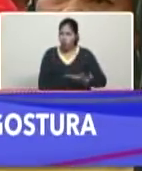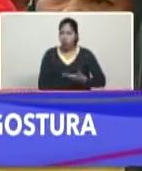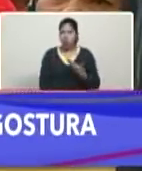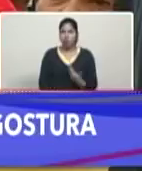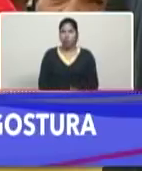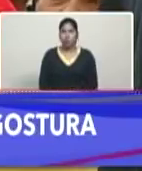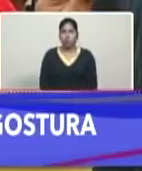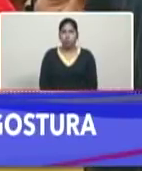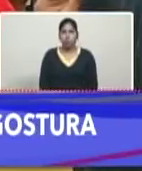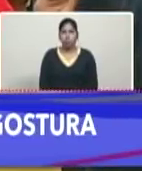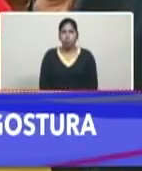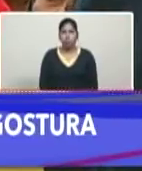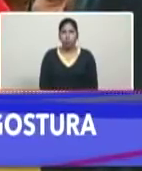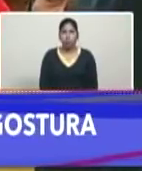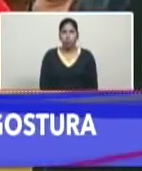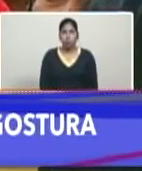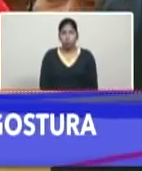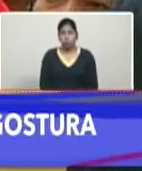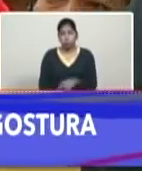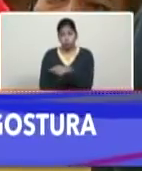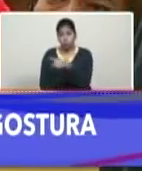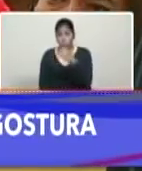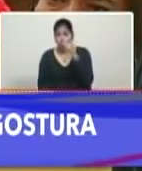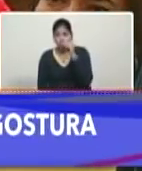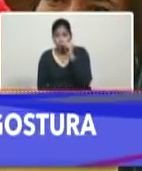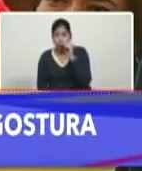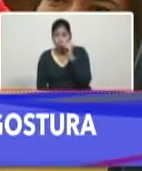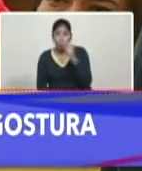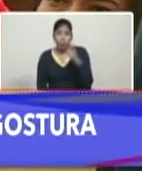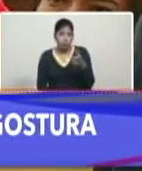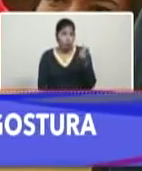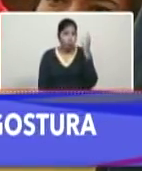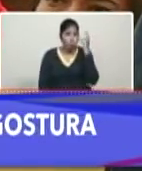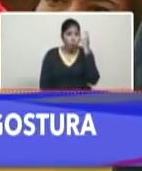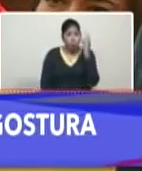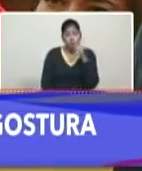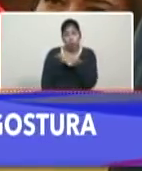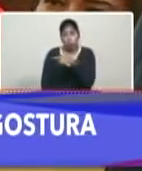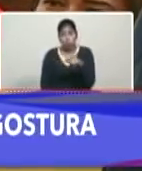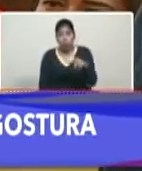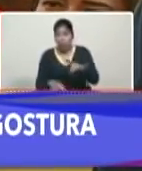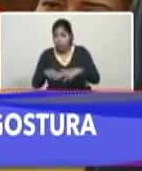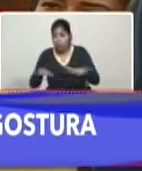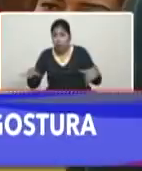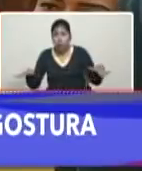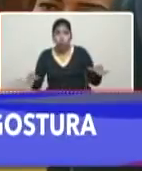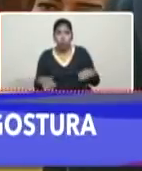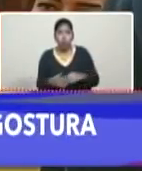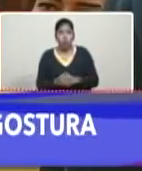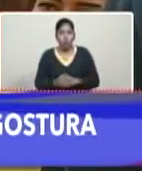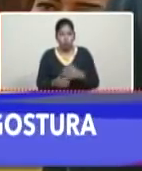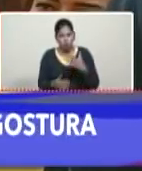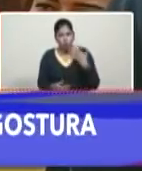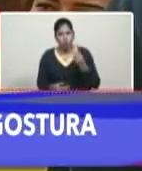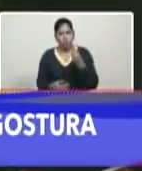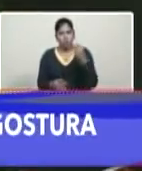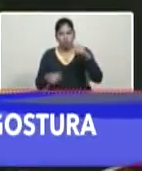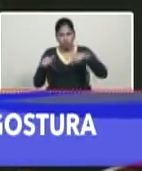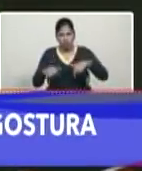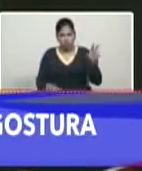Es grande la historia nuestra, hombre trabajador, niño, niña, juventud de la